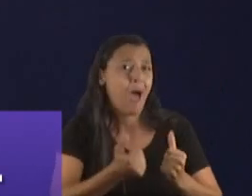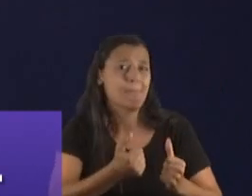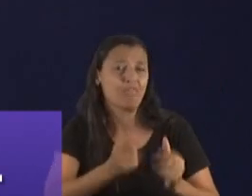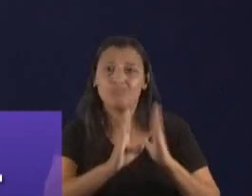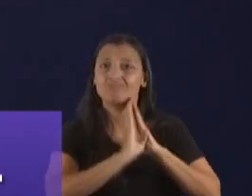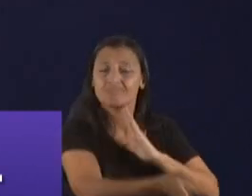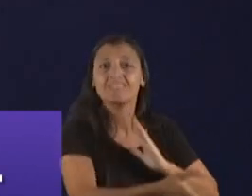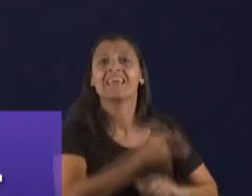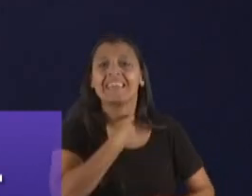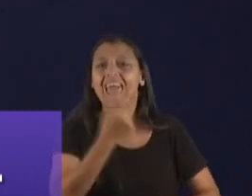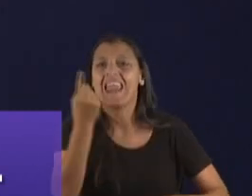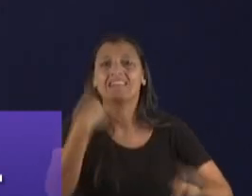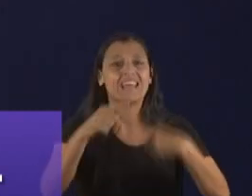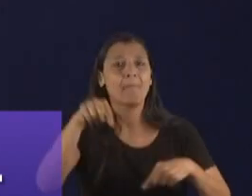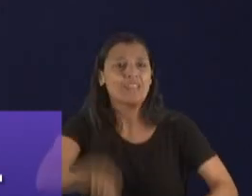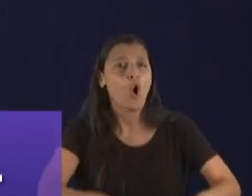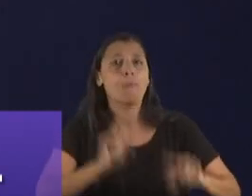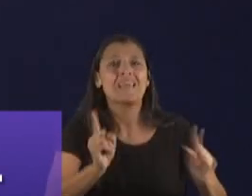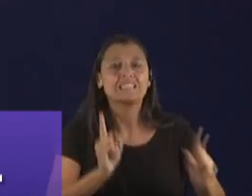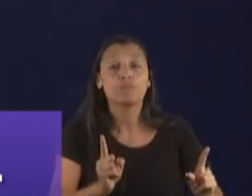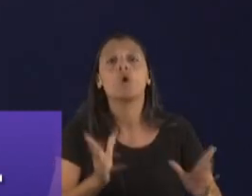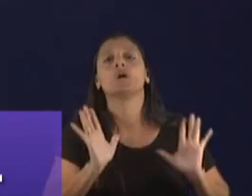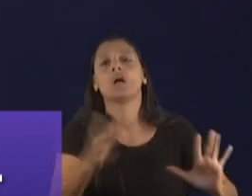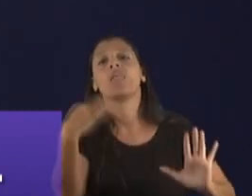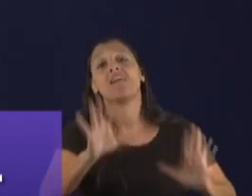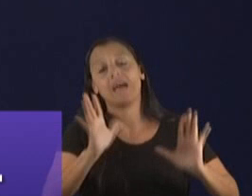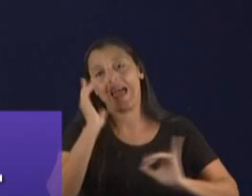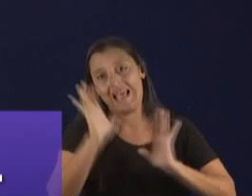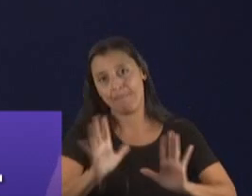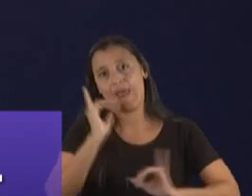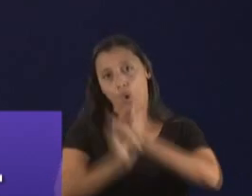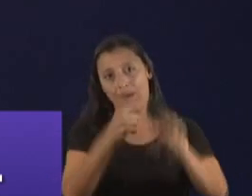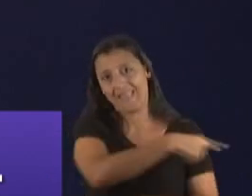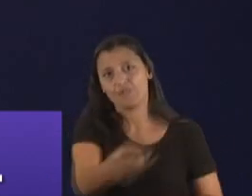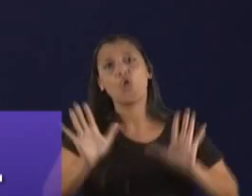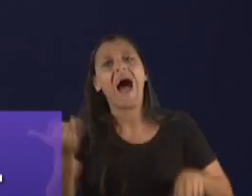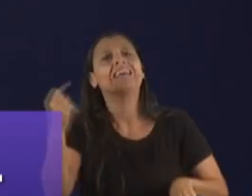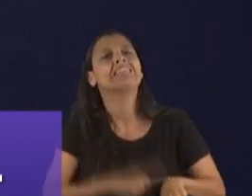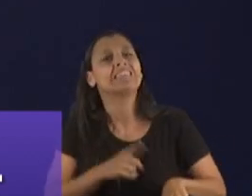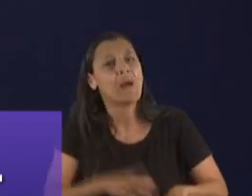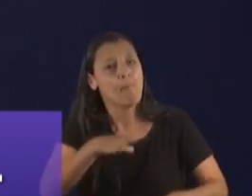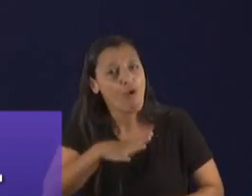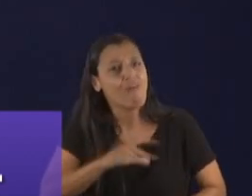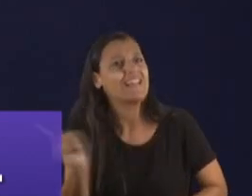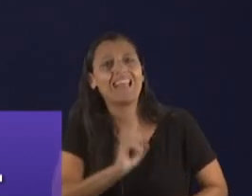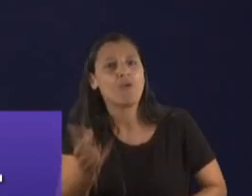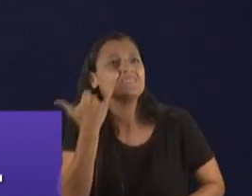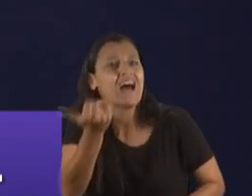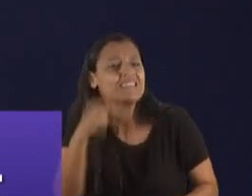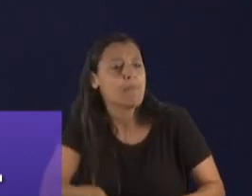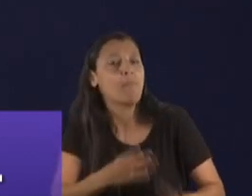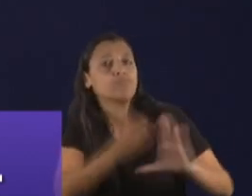pero me viene bárbara la pregunta porque aprovecho para contarles a todos que tienen un margen de tiempo todavía para hacerlo, como para que no se generen esas